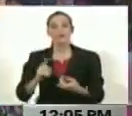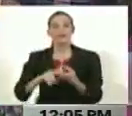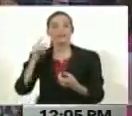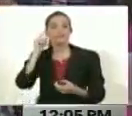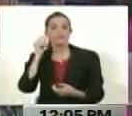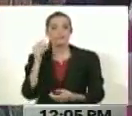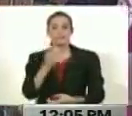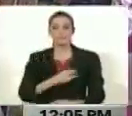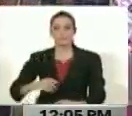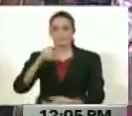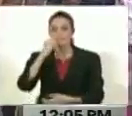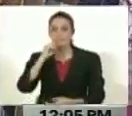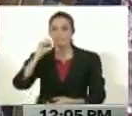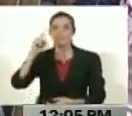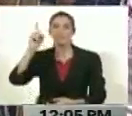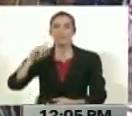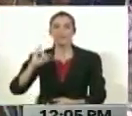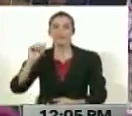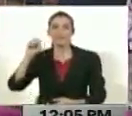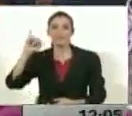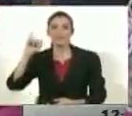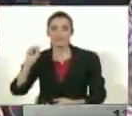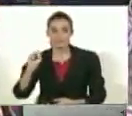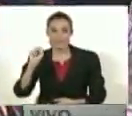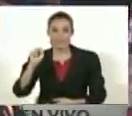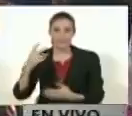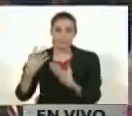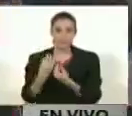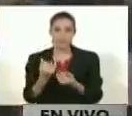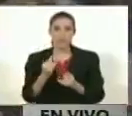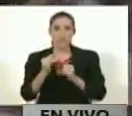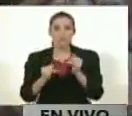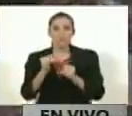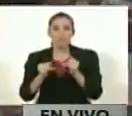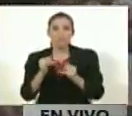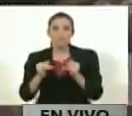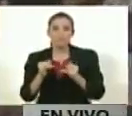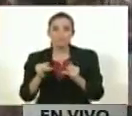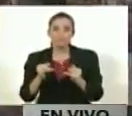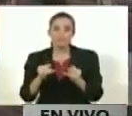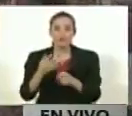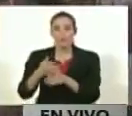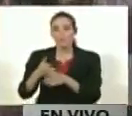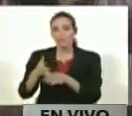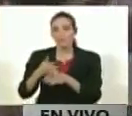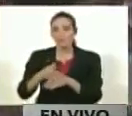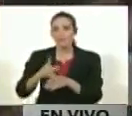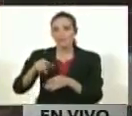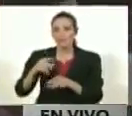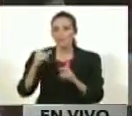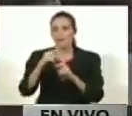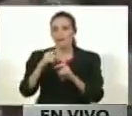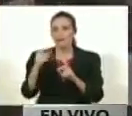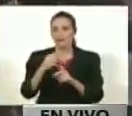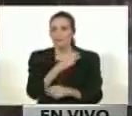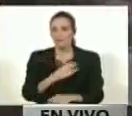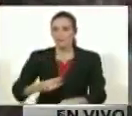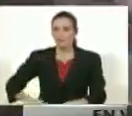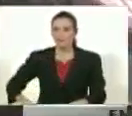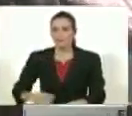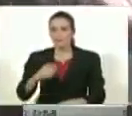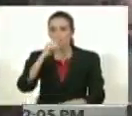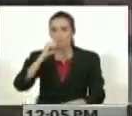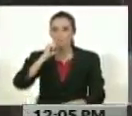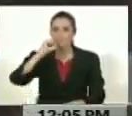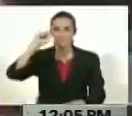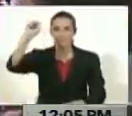Flores, y a Isis Ochoa la vemos con su hijo, bueno, compartiendo entonces palabras con el primer